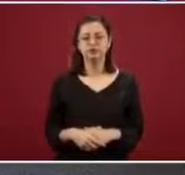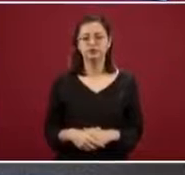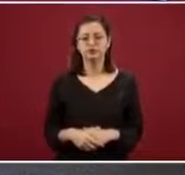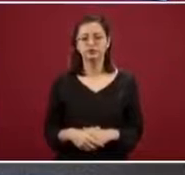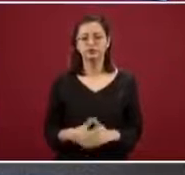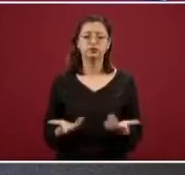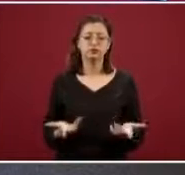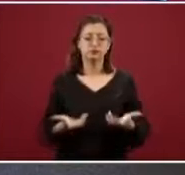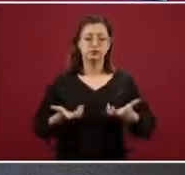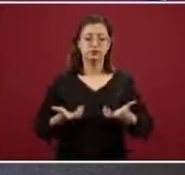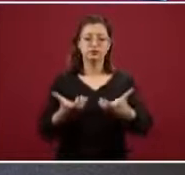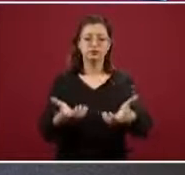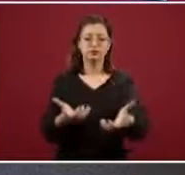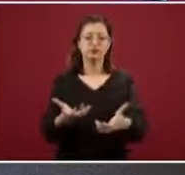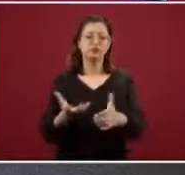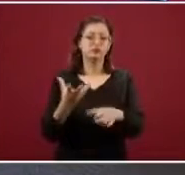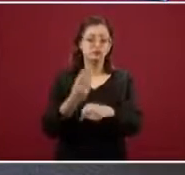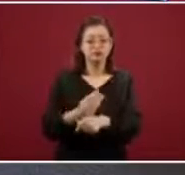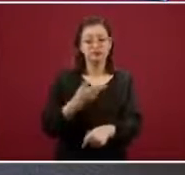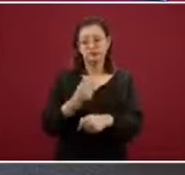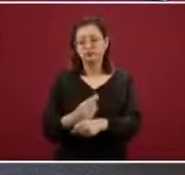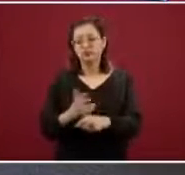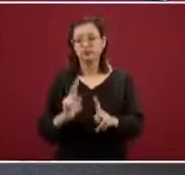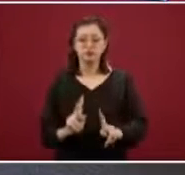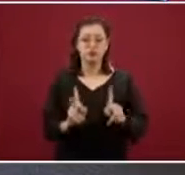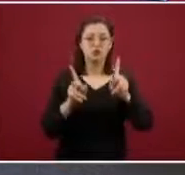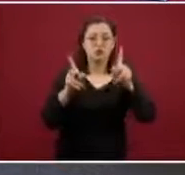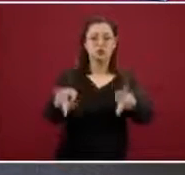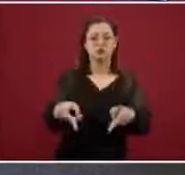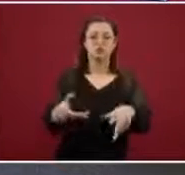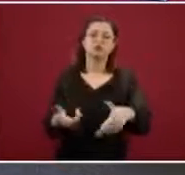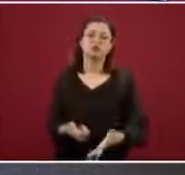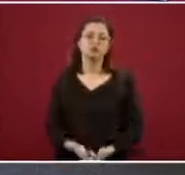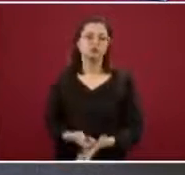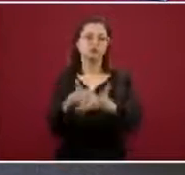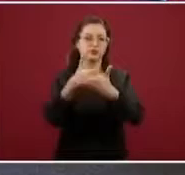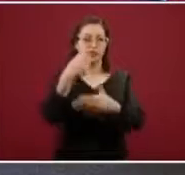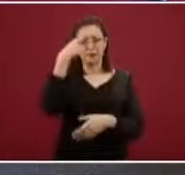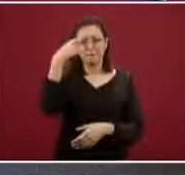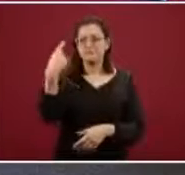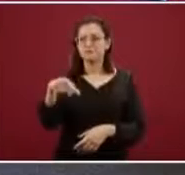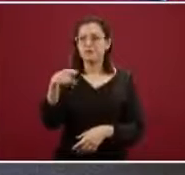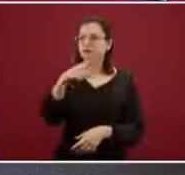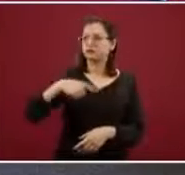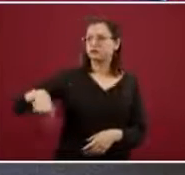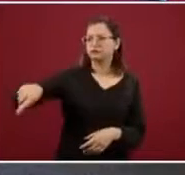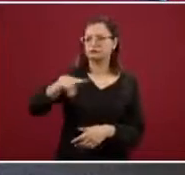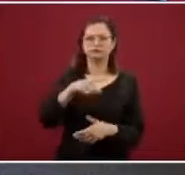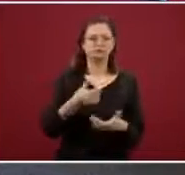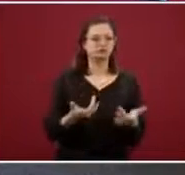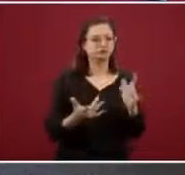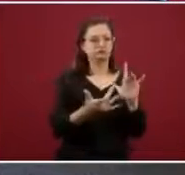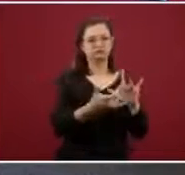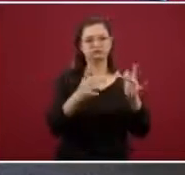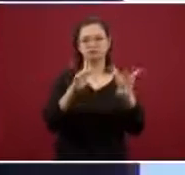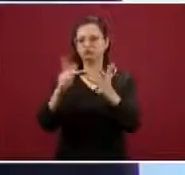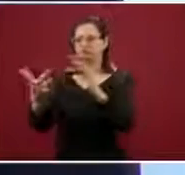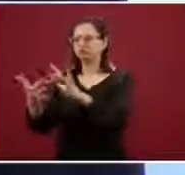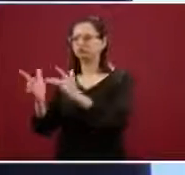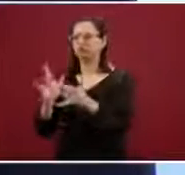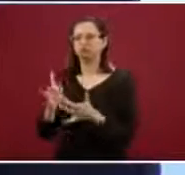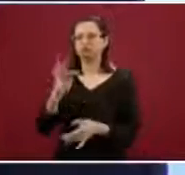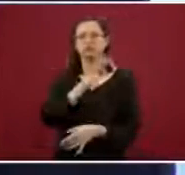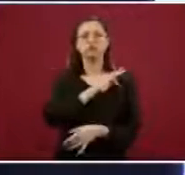va a permitir la comunicación de toda esta zona. Lo mismo otra que estamos